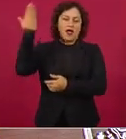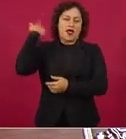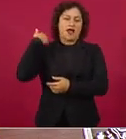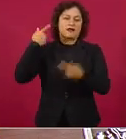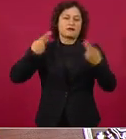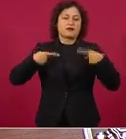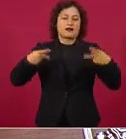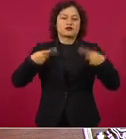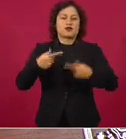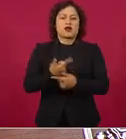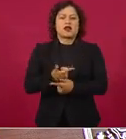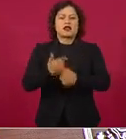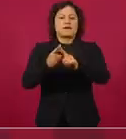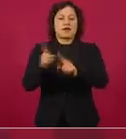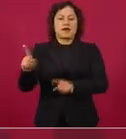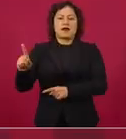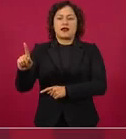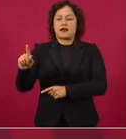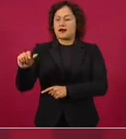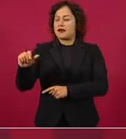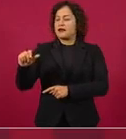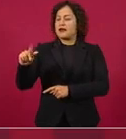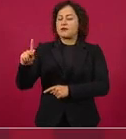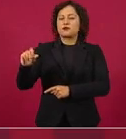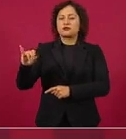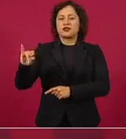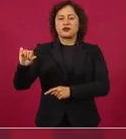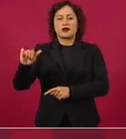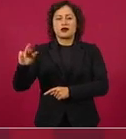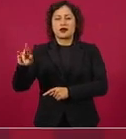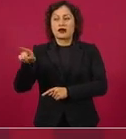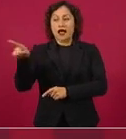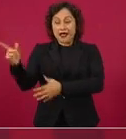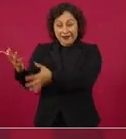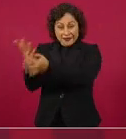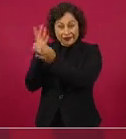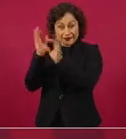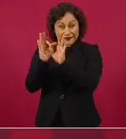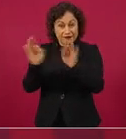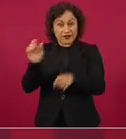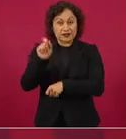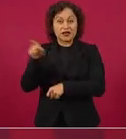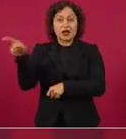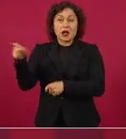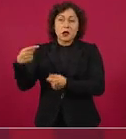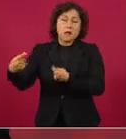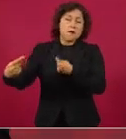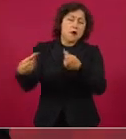entre más me golpean, más digno me siento.